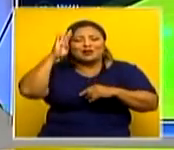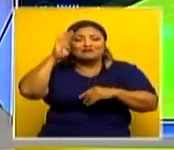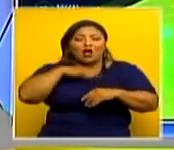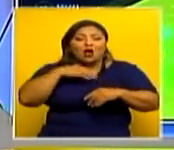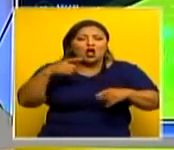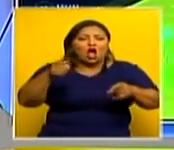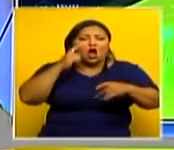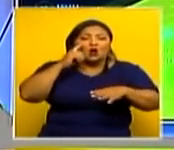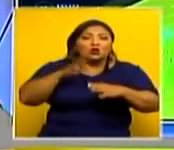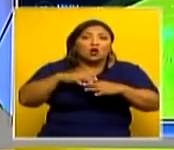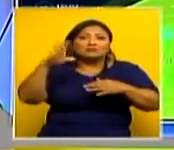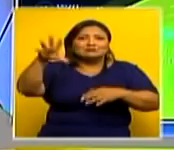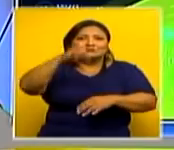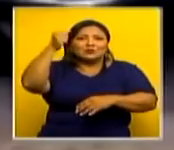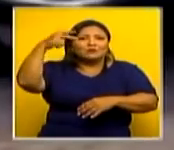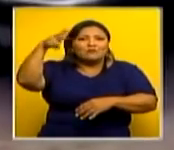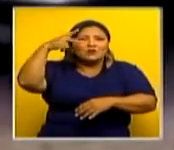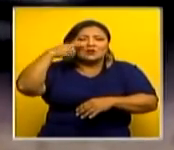grabado en videos.